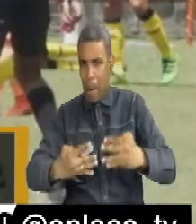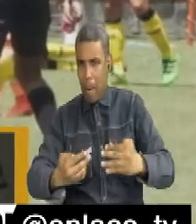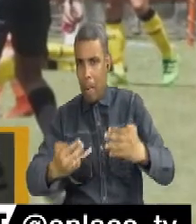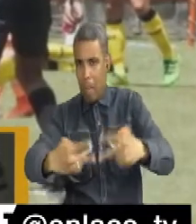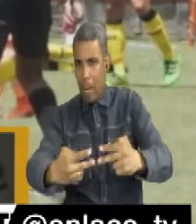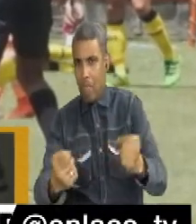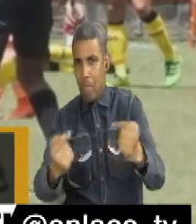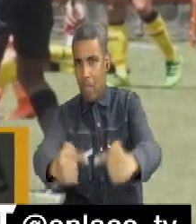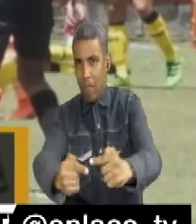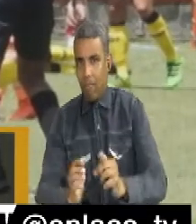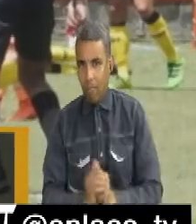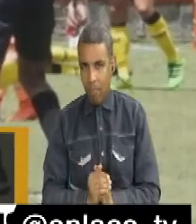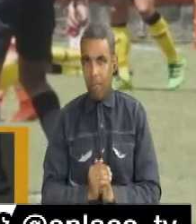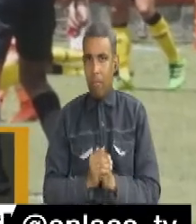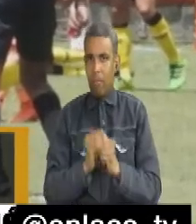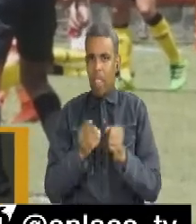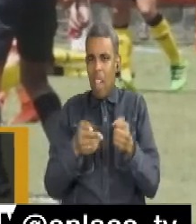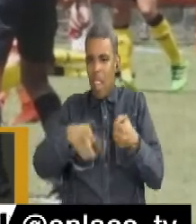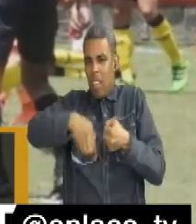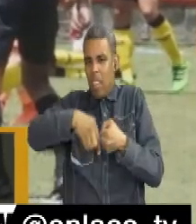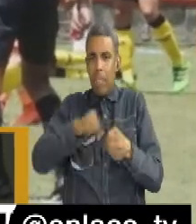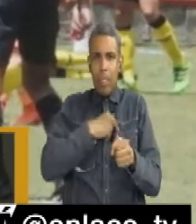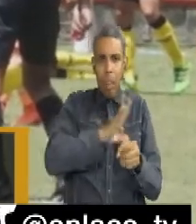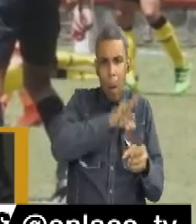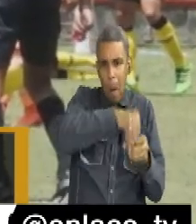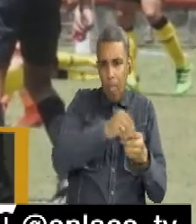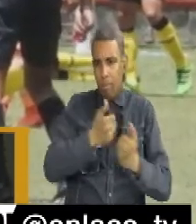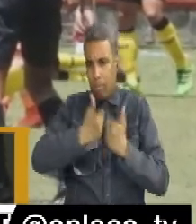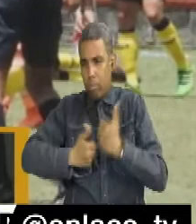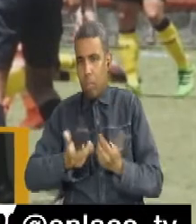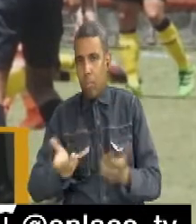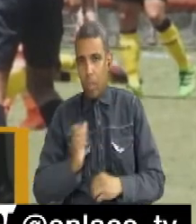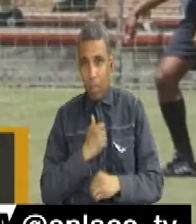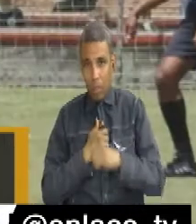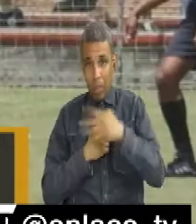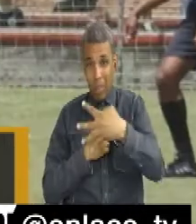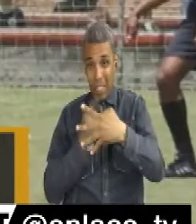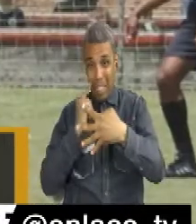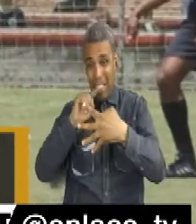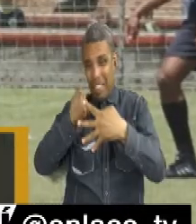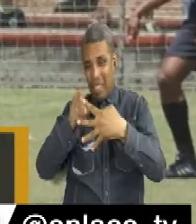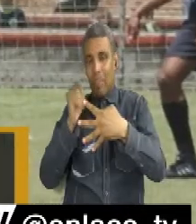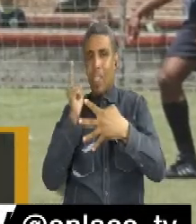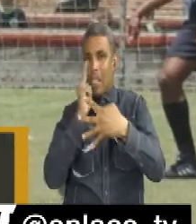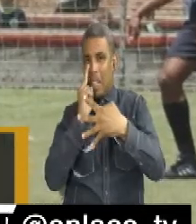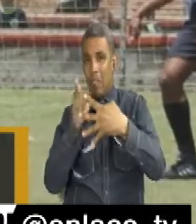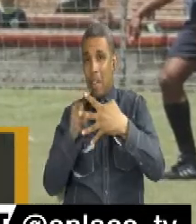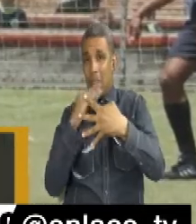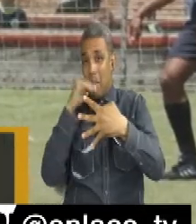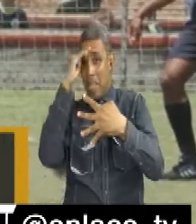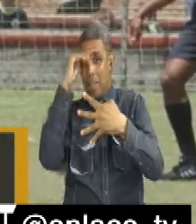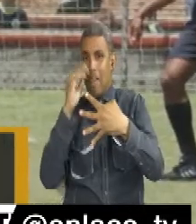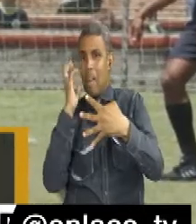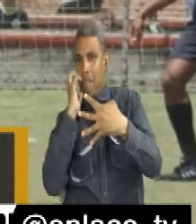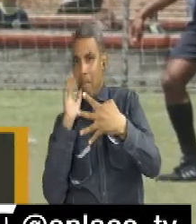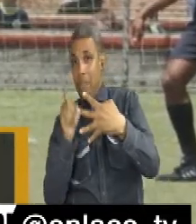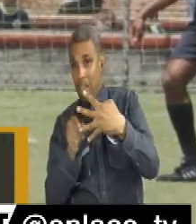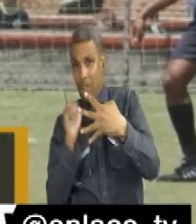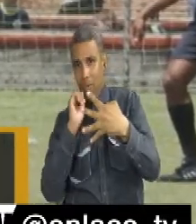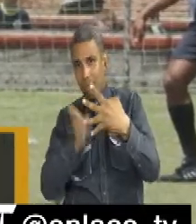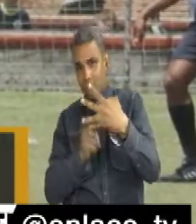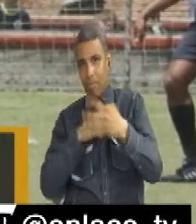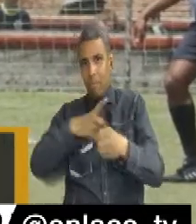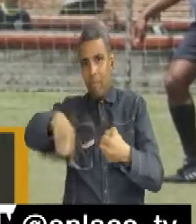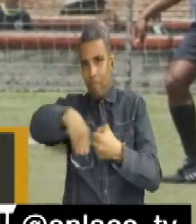Alianza se ubica en la zona Antioquia, Santander, enfrentándose a equipos como Nacional, Medellín y Envigado, ganándole a este último 1-0 en la primera fase de